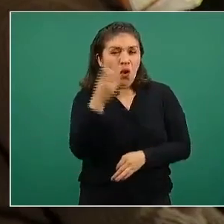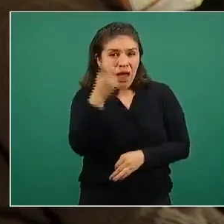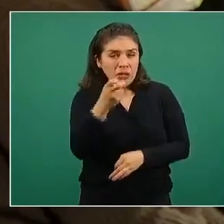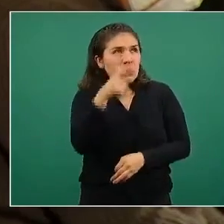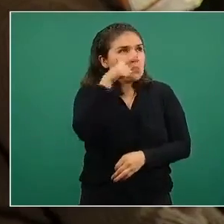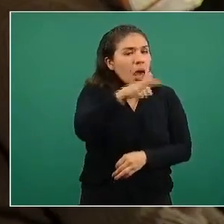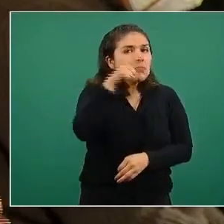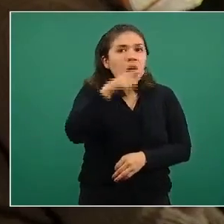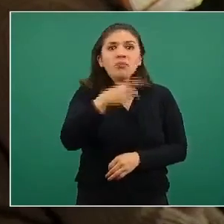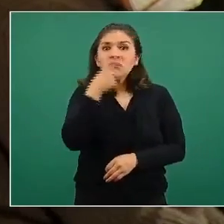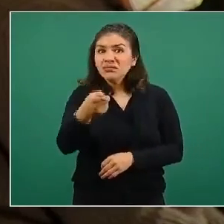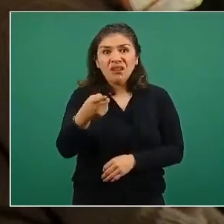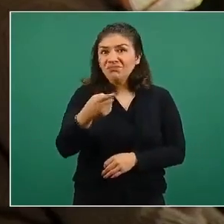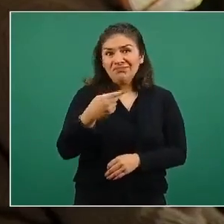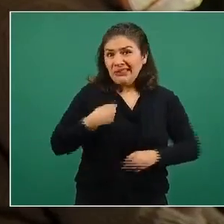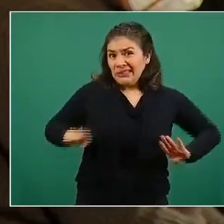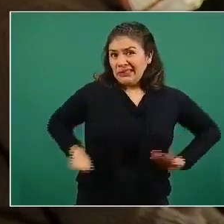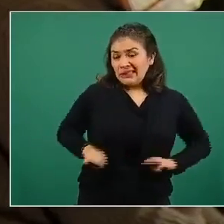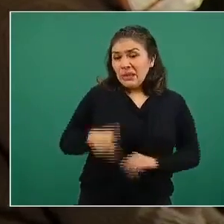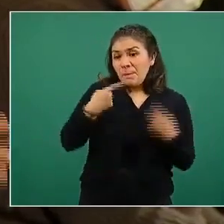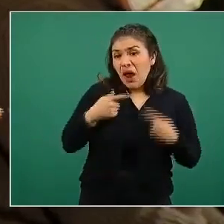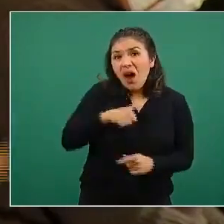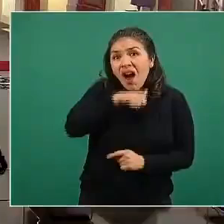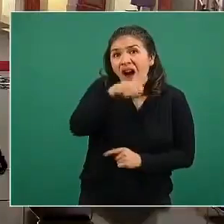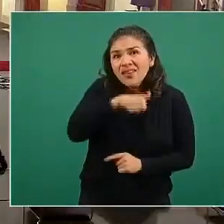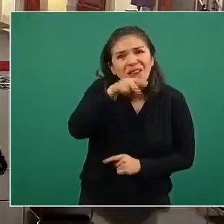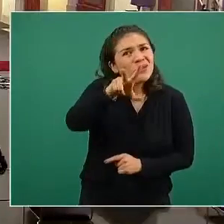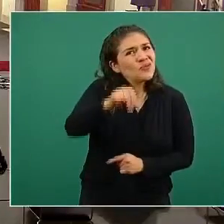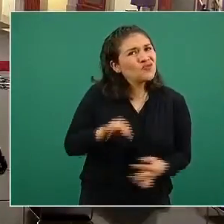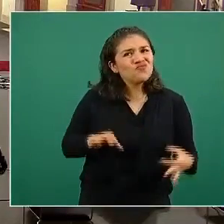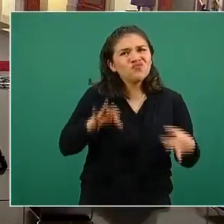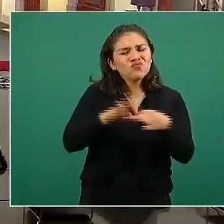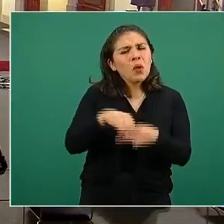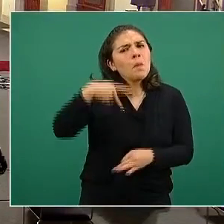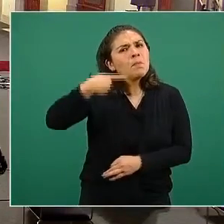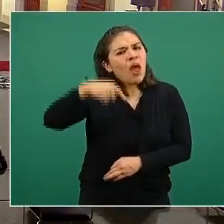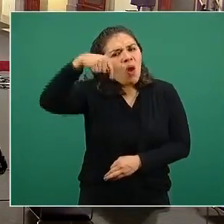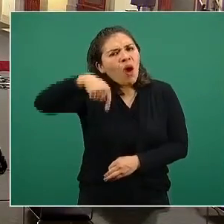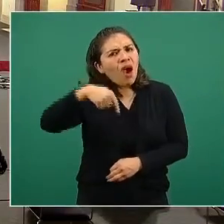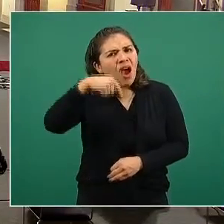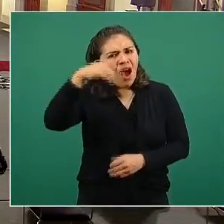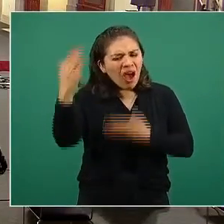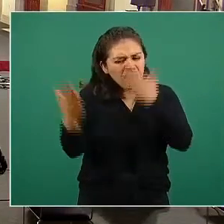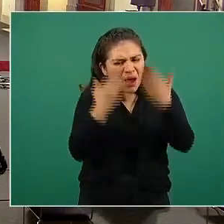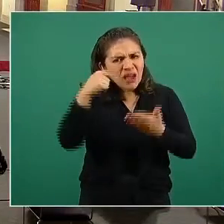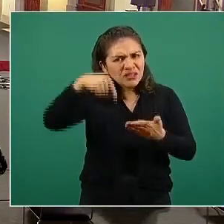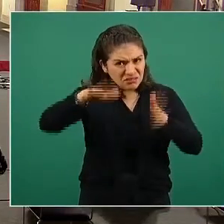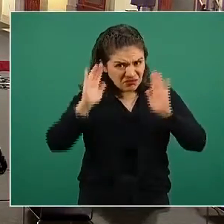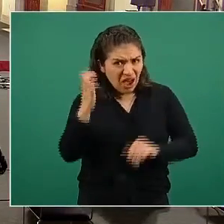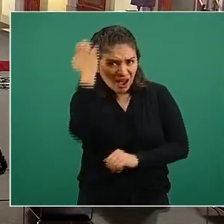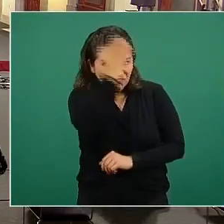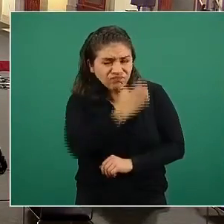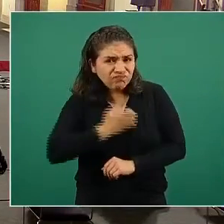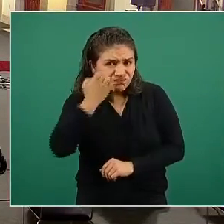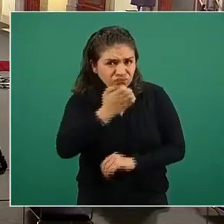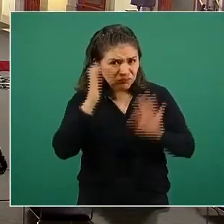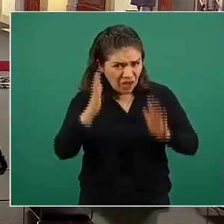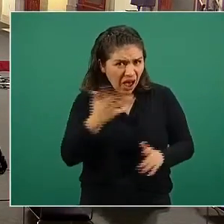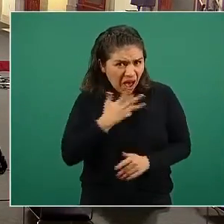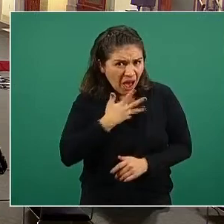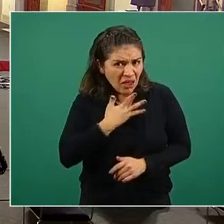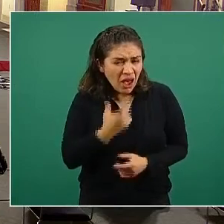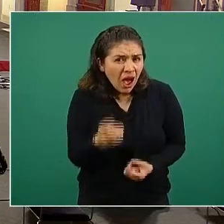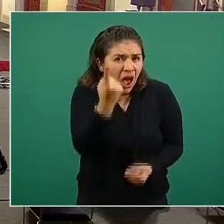de ellos han dicho que no la ven viable para adultos mayores, pero hay varias instancias en el propio país que la estudian. Aquí en México hay varios que están estudiando estos